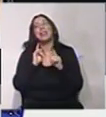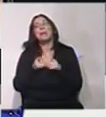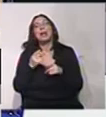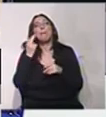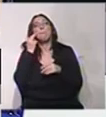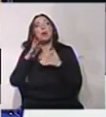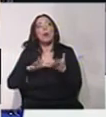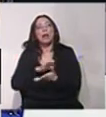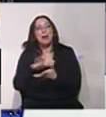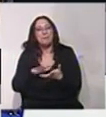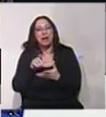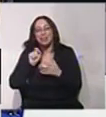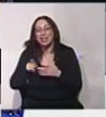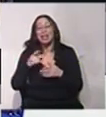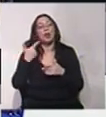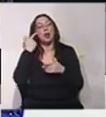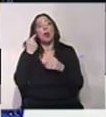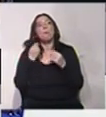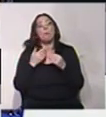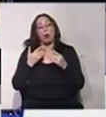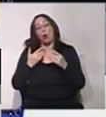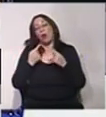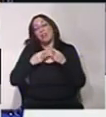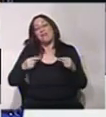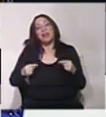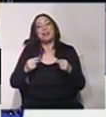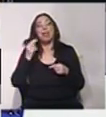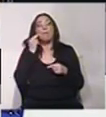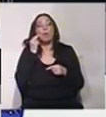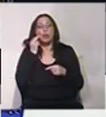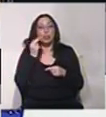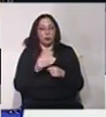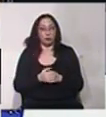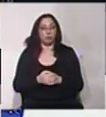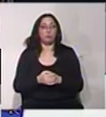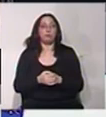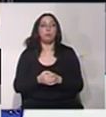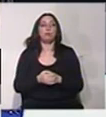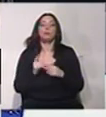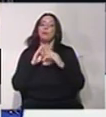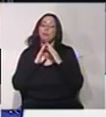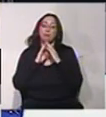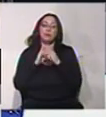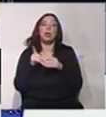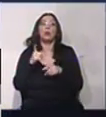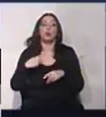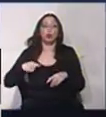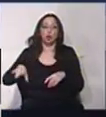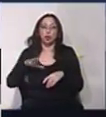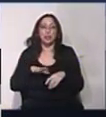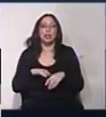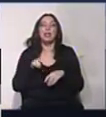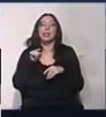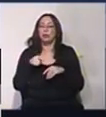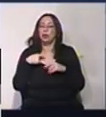llegar a cometer, a quitarse la vida por mano propia por diferentes motivos. Claro. Por diferentes motivos. Ahora, Pablo, haciendo una pregunta a un sociólogo, ¿no? Que eso también me